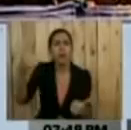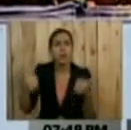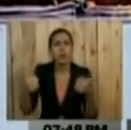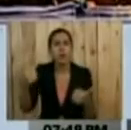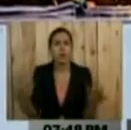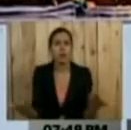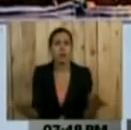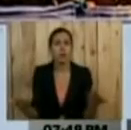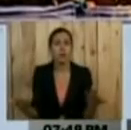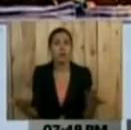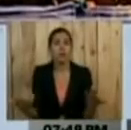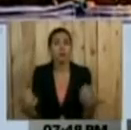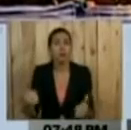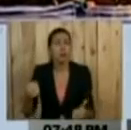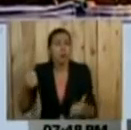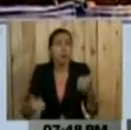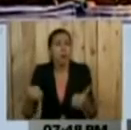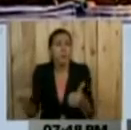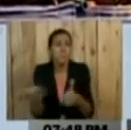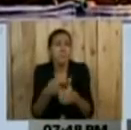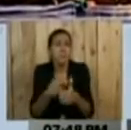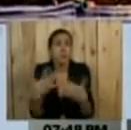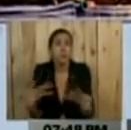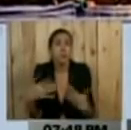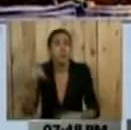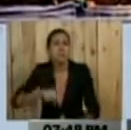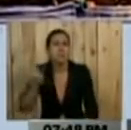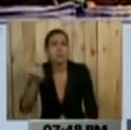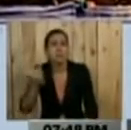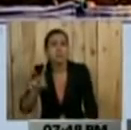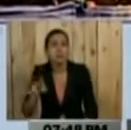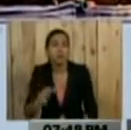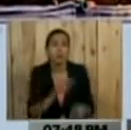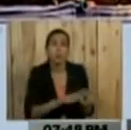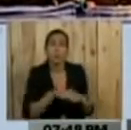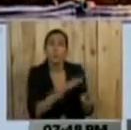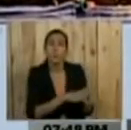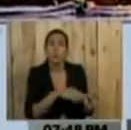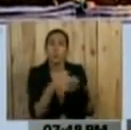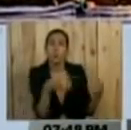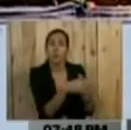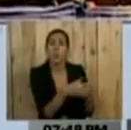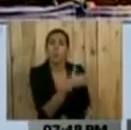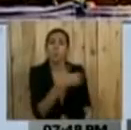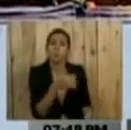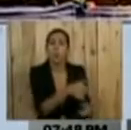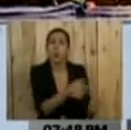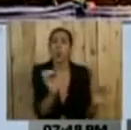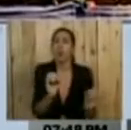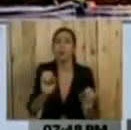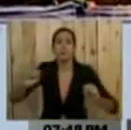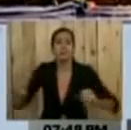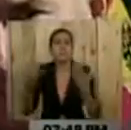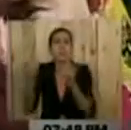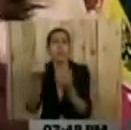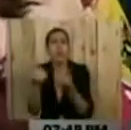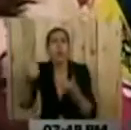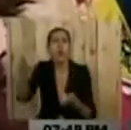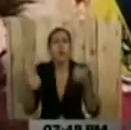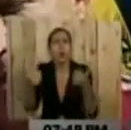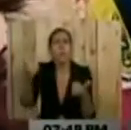Ah, Héctor Rodríguez, ¿cuál es la prioridad del país? ¿Cumplir los caprichos de una oligarquía o recuperar la economía?